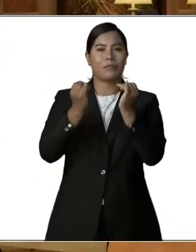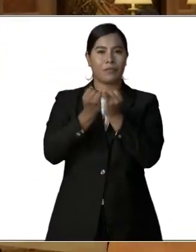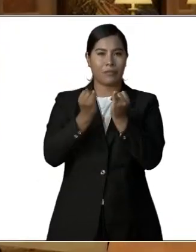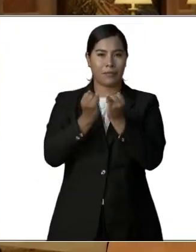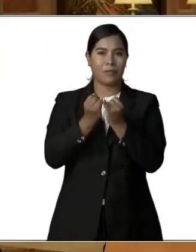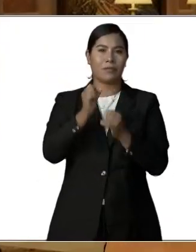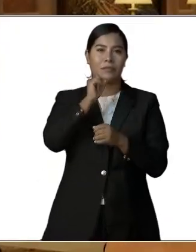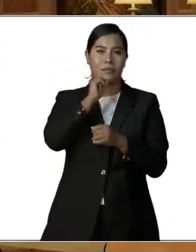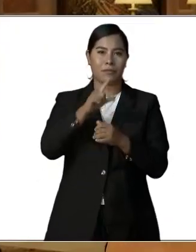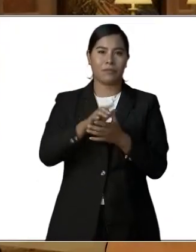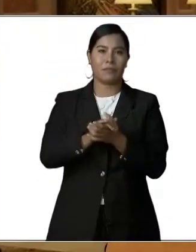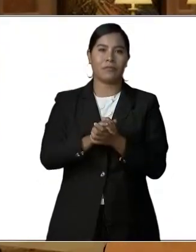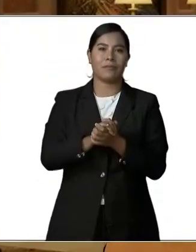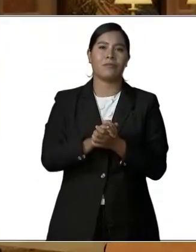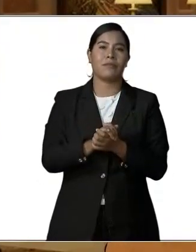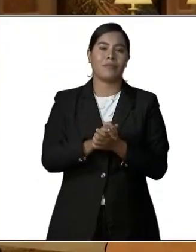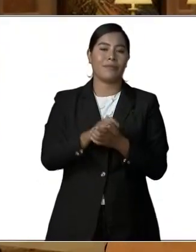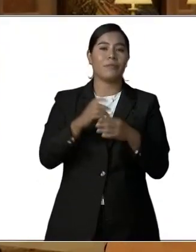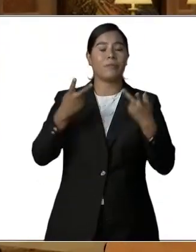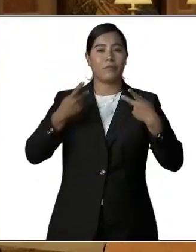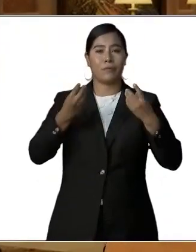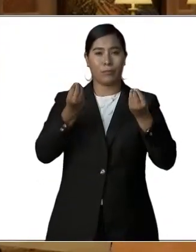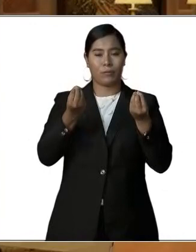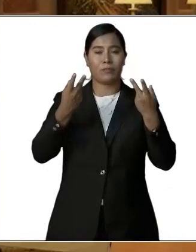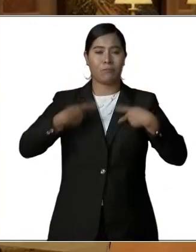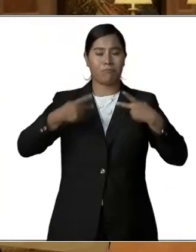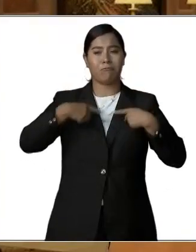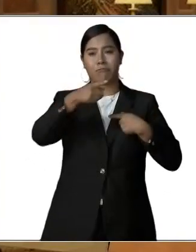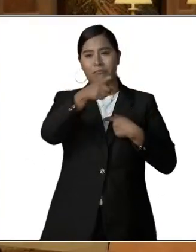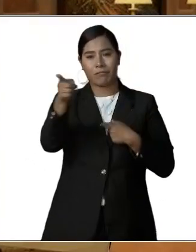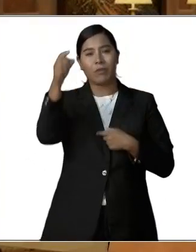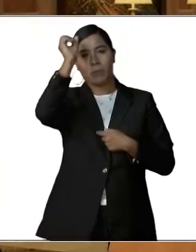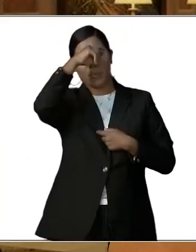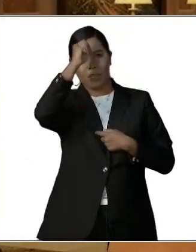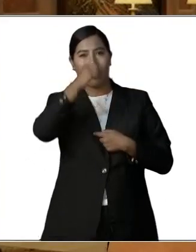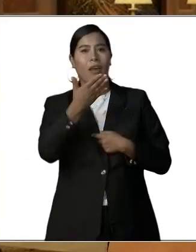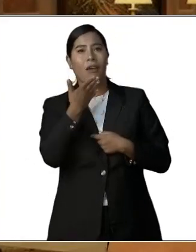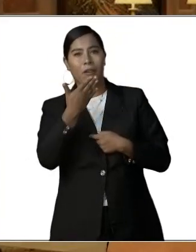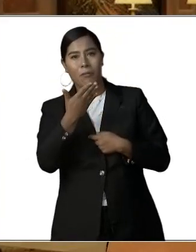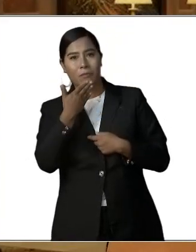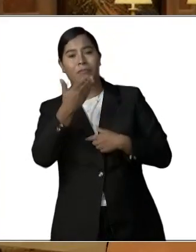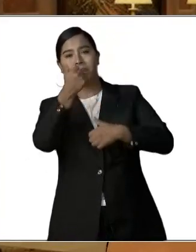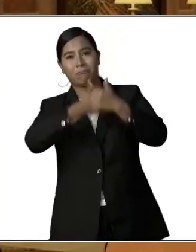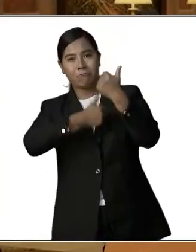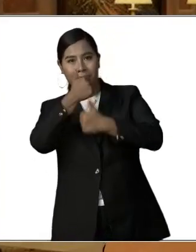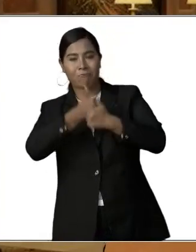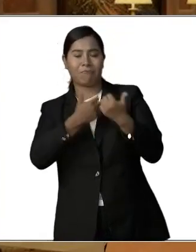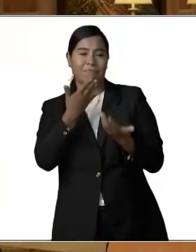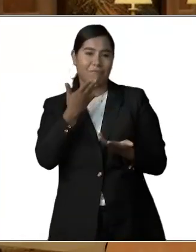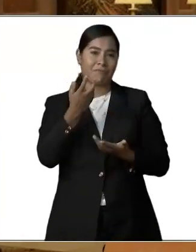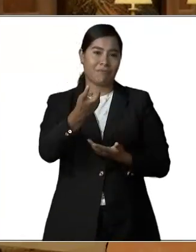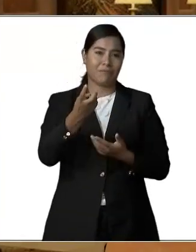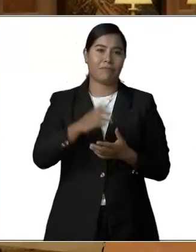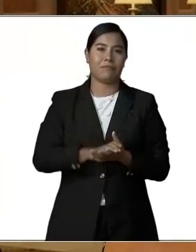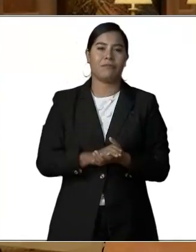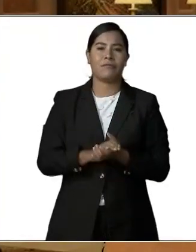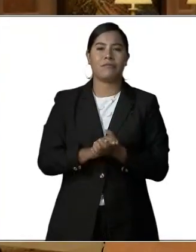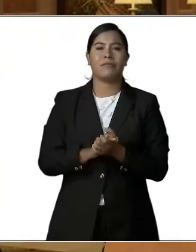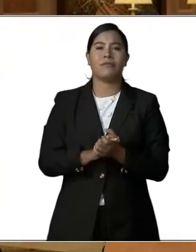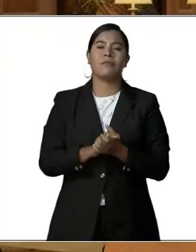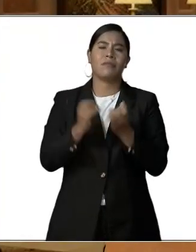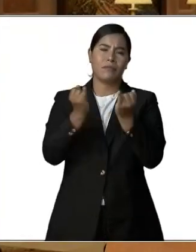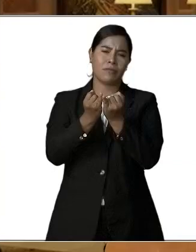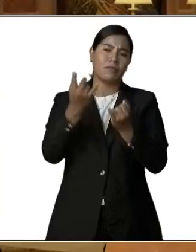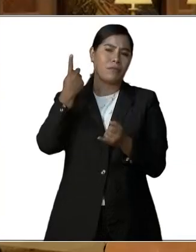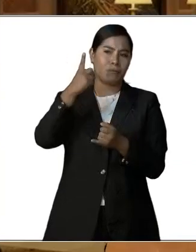llamadas constructivas o como les quieras llamar, pero son positivas en términos generales, porque siempre se trató de darle un sello